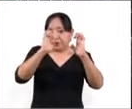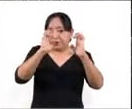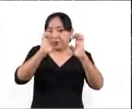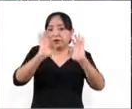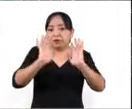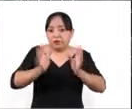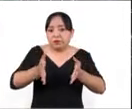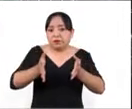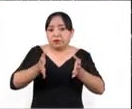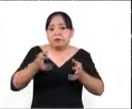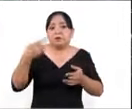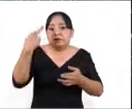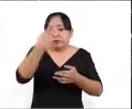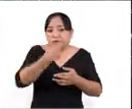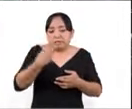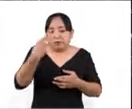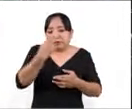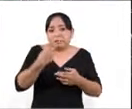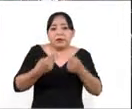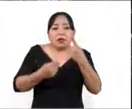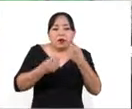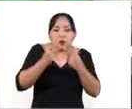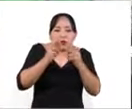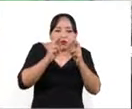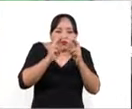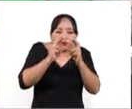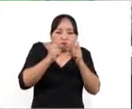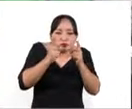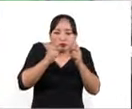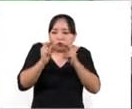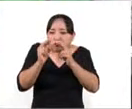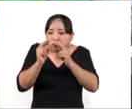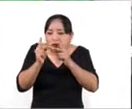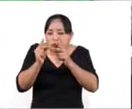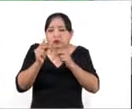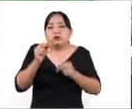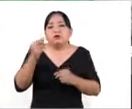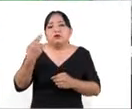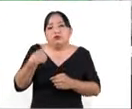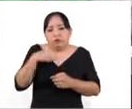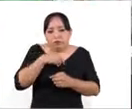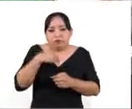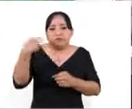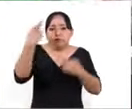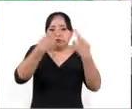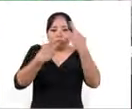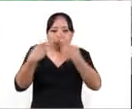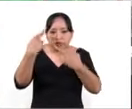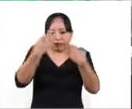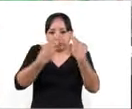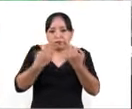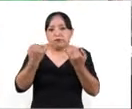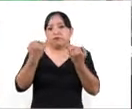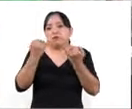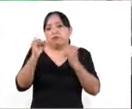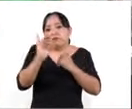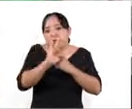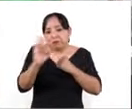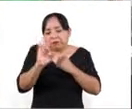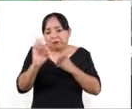de que hay grietas, sea edificios habitados por personas, sean